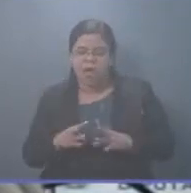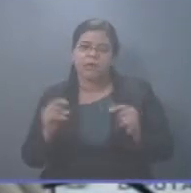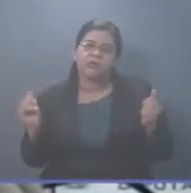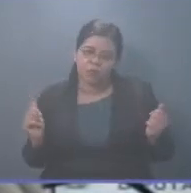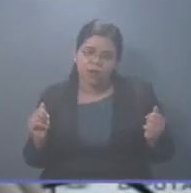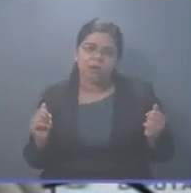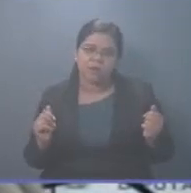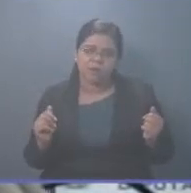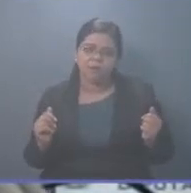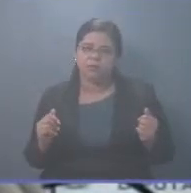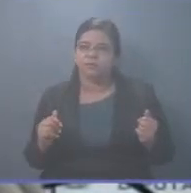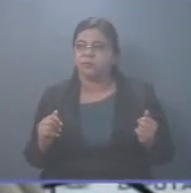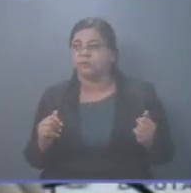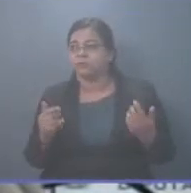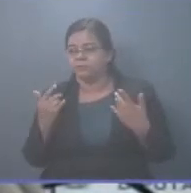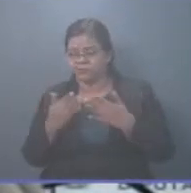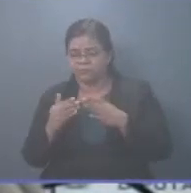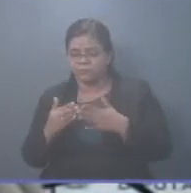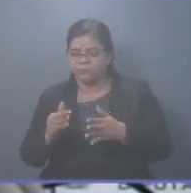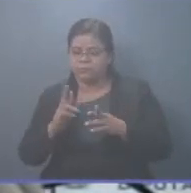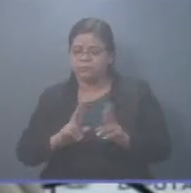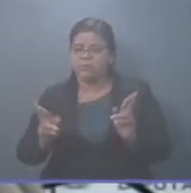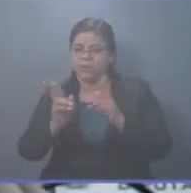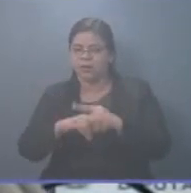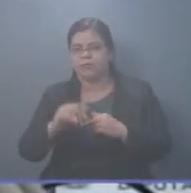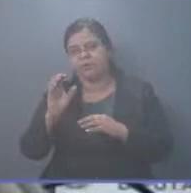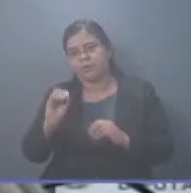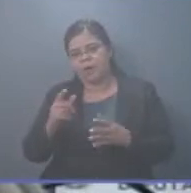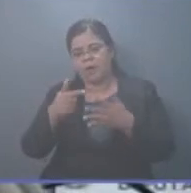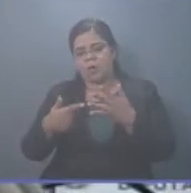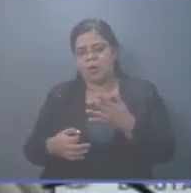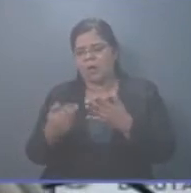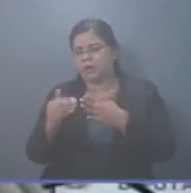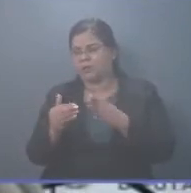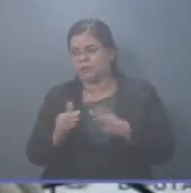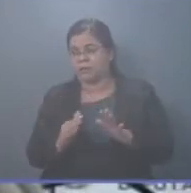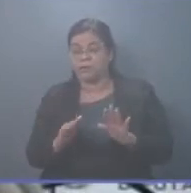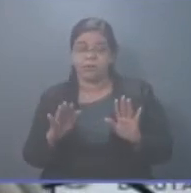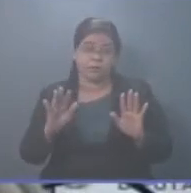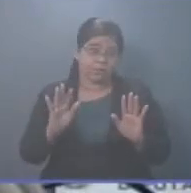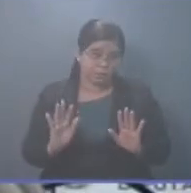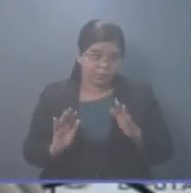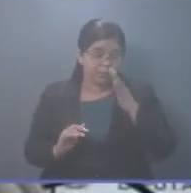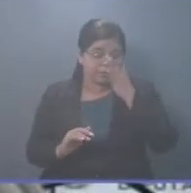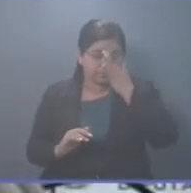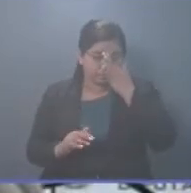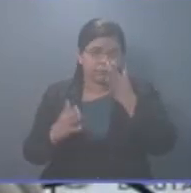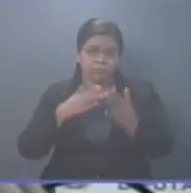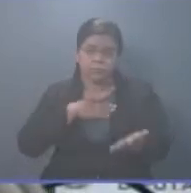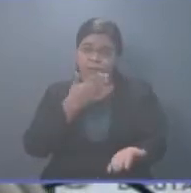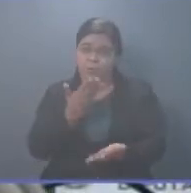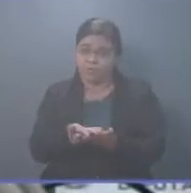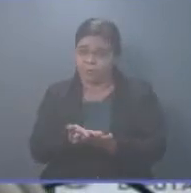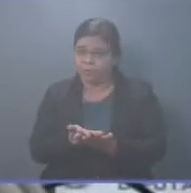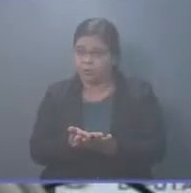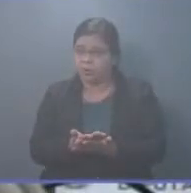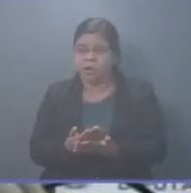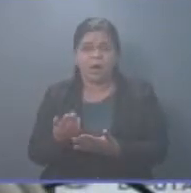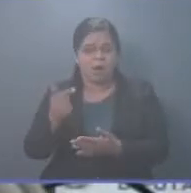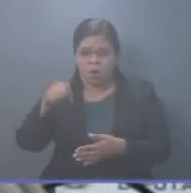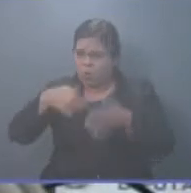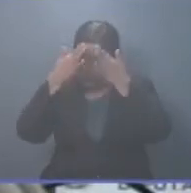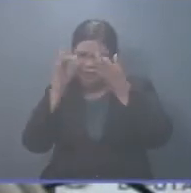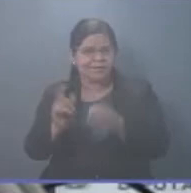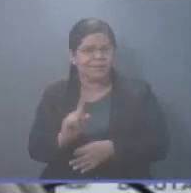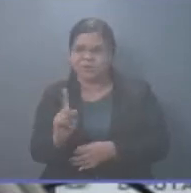ya con el fondo de lo solicitado a través de diferentes reformas o de las leyes que hemos aprobado. Sin embargo, esta es una propuesta no para que decidamos